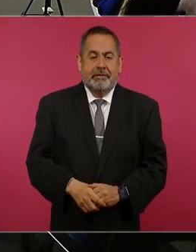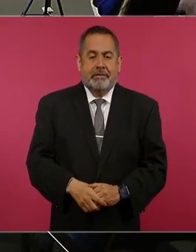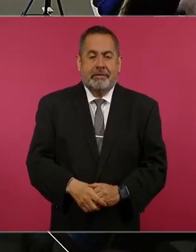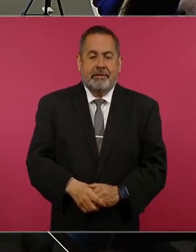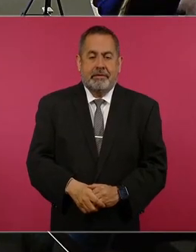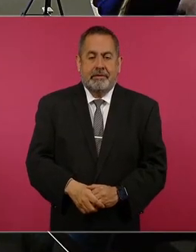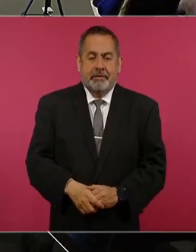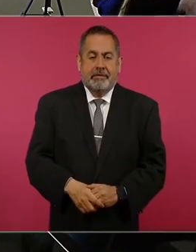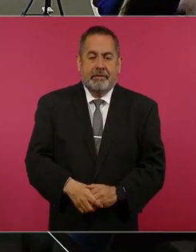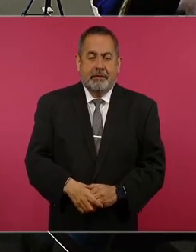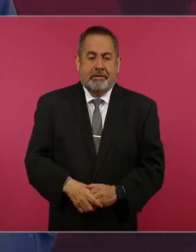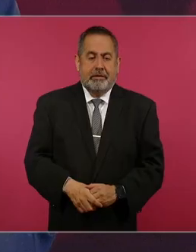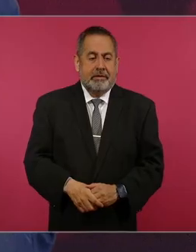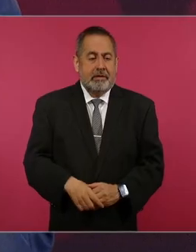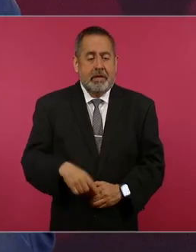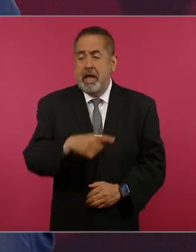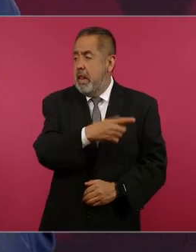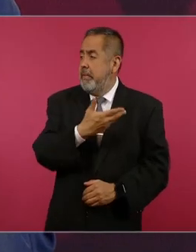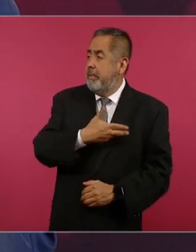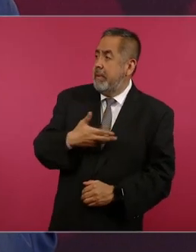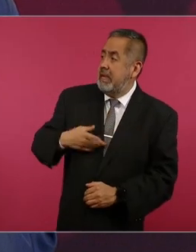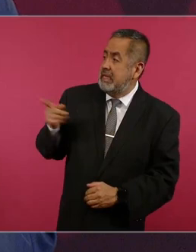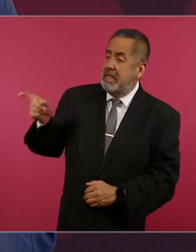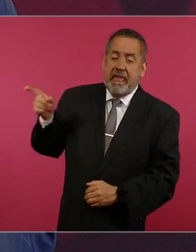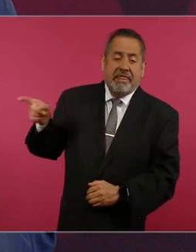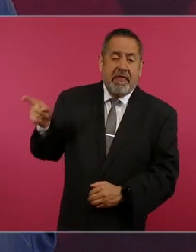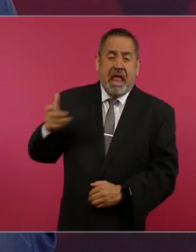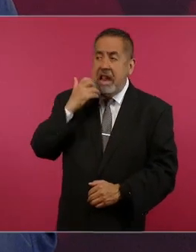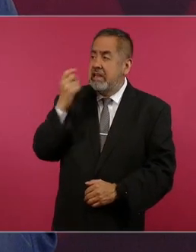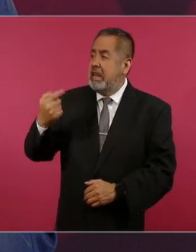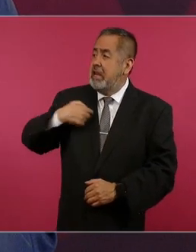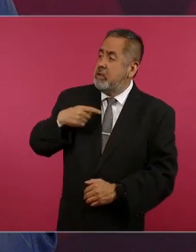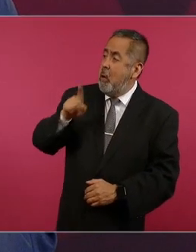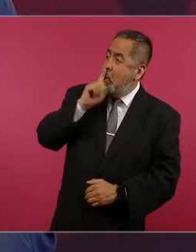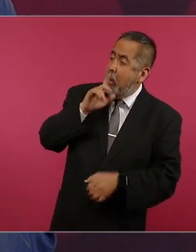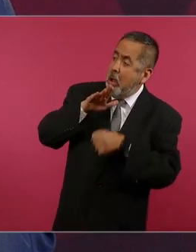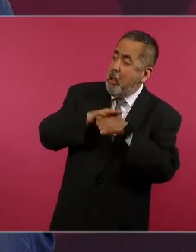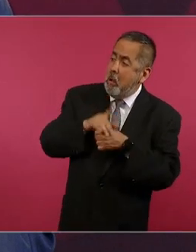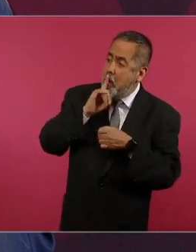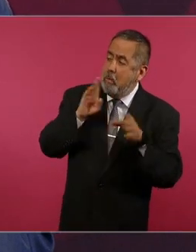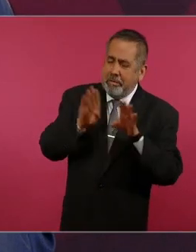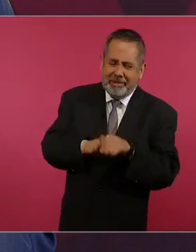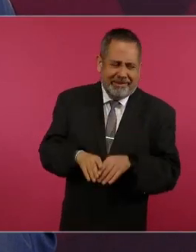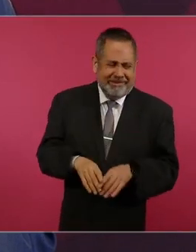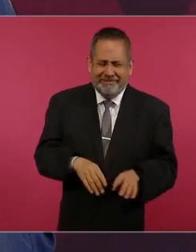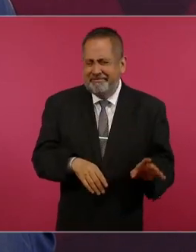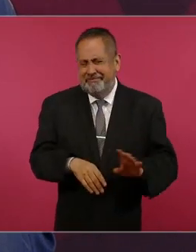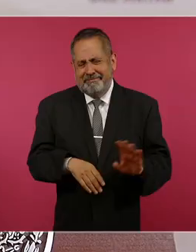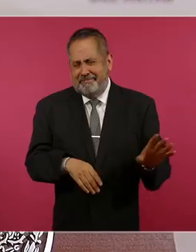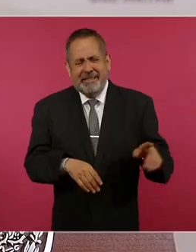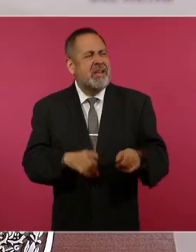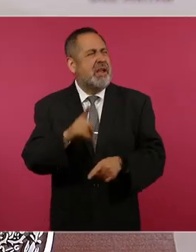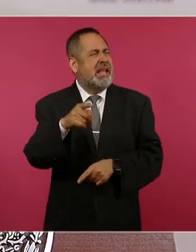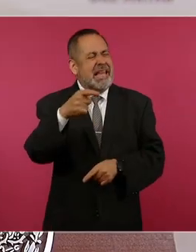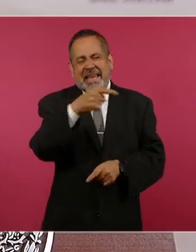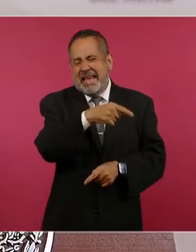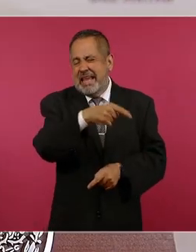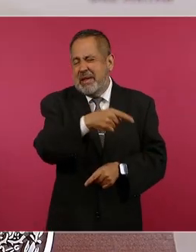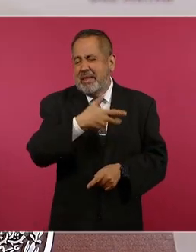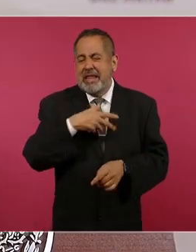quiere silenciar, tienen una frasecita